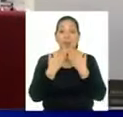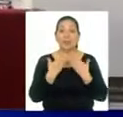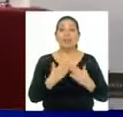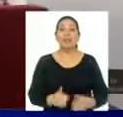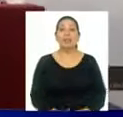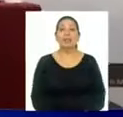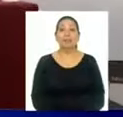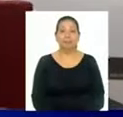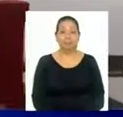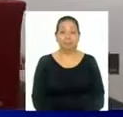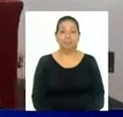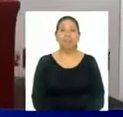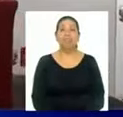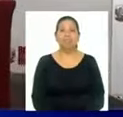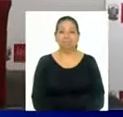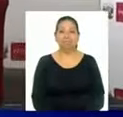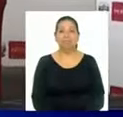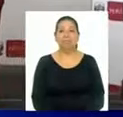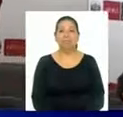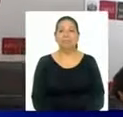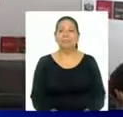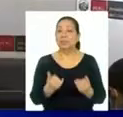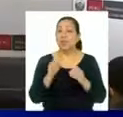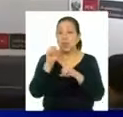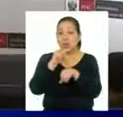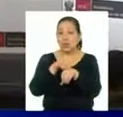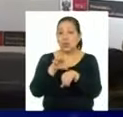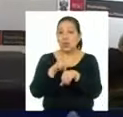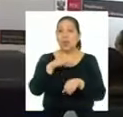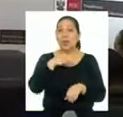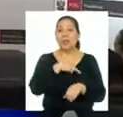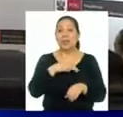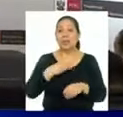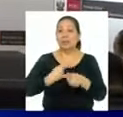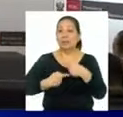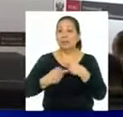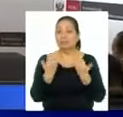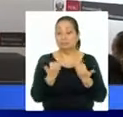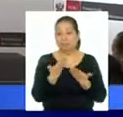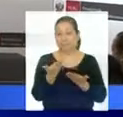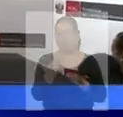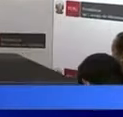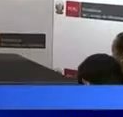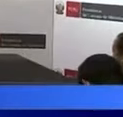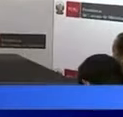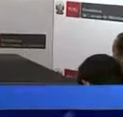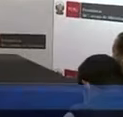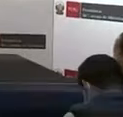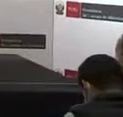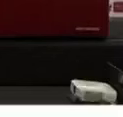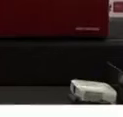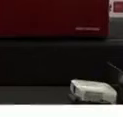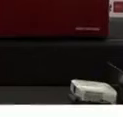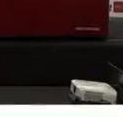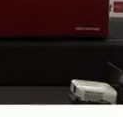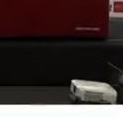De transferencia con transparencia en la sede del Consejo de Ministros. Retornamos a estudios. Gracias a